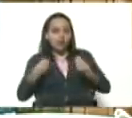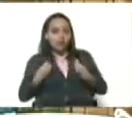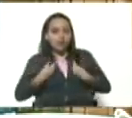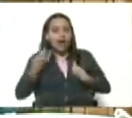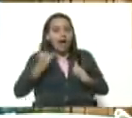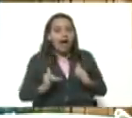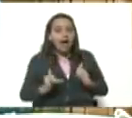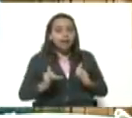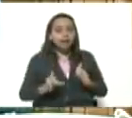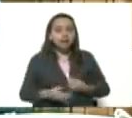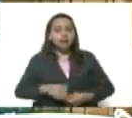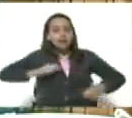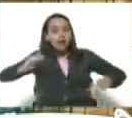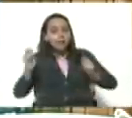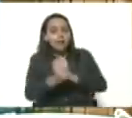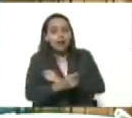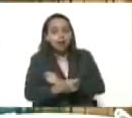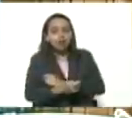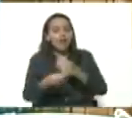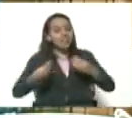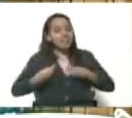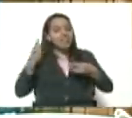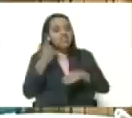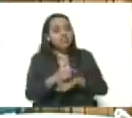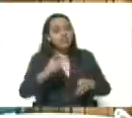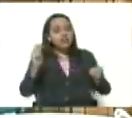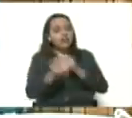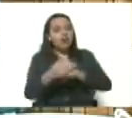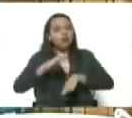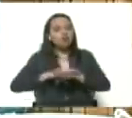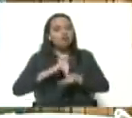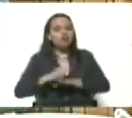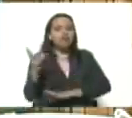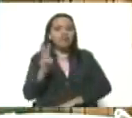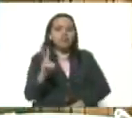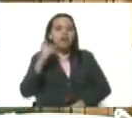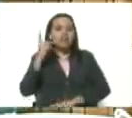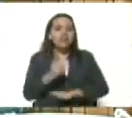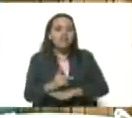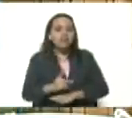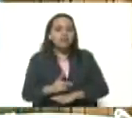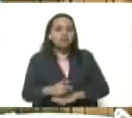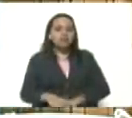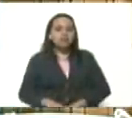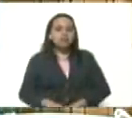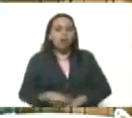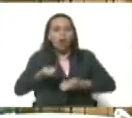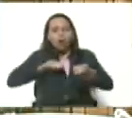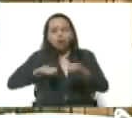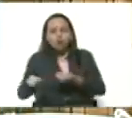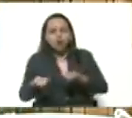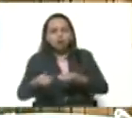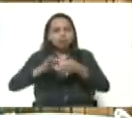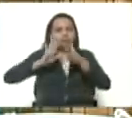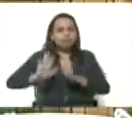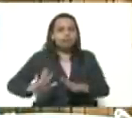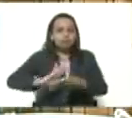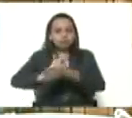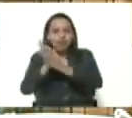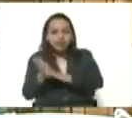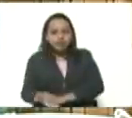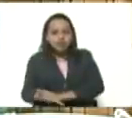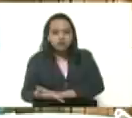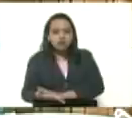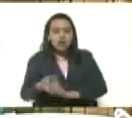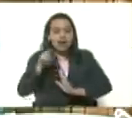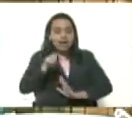cambiado y la vida tiene que cambiar porque en Venezuela tenemos que lograr parar, controlar y vencer